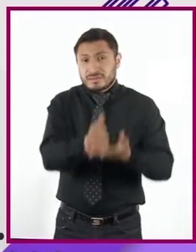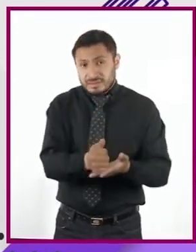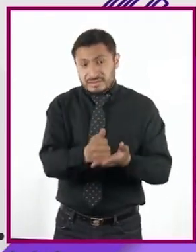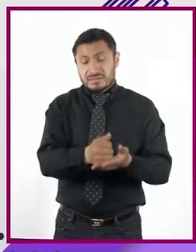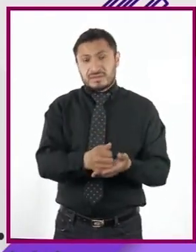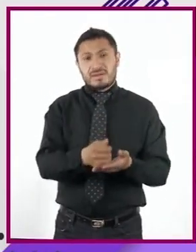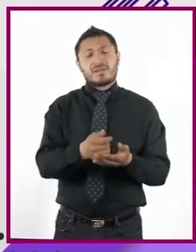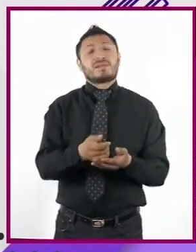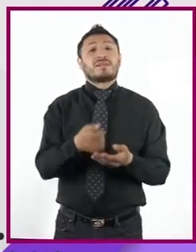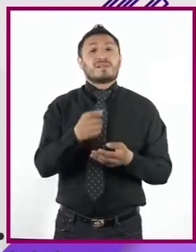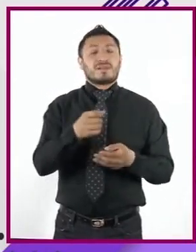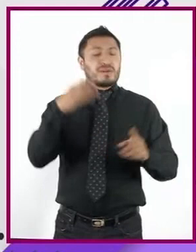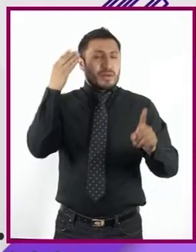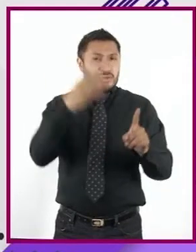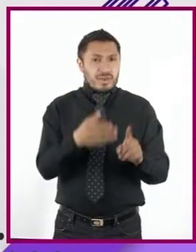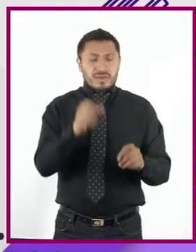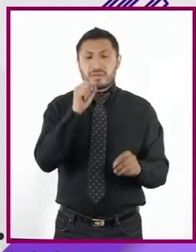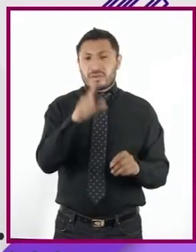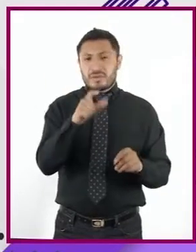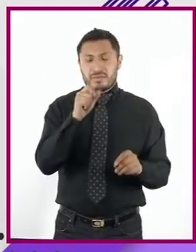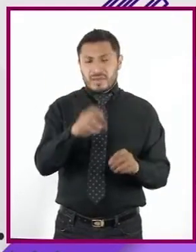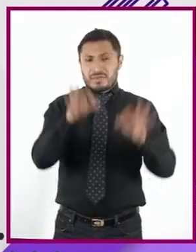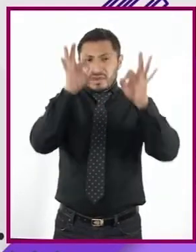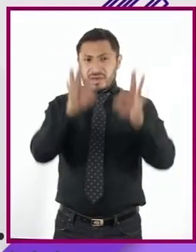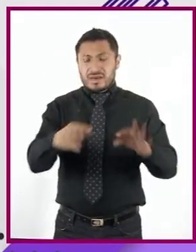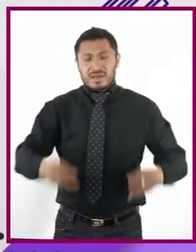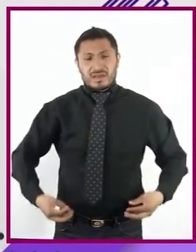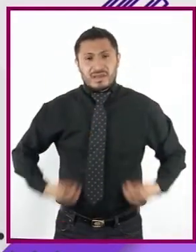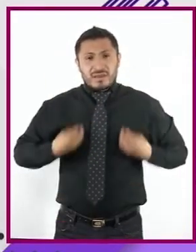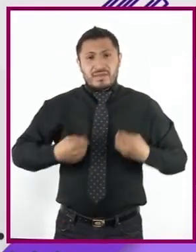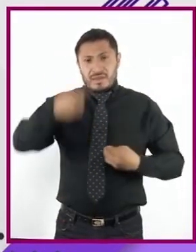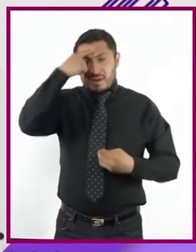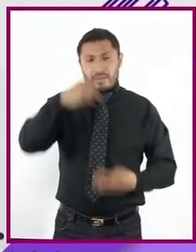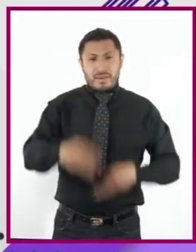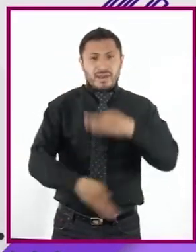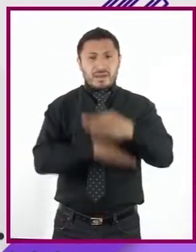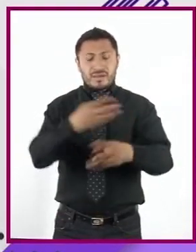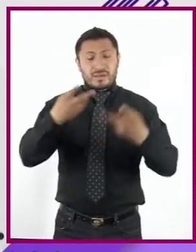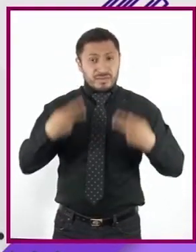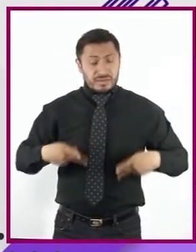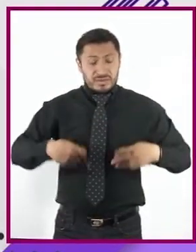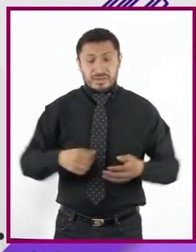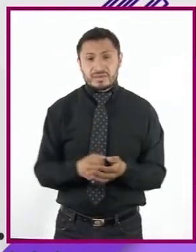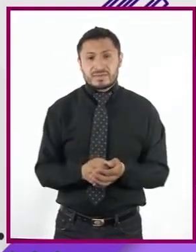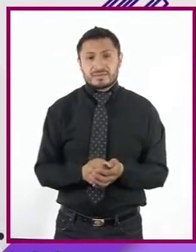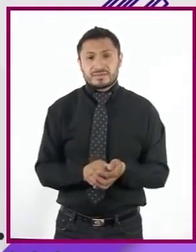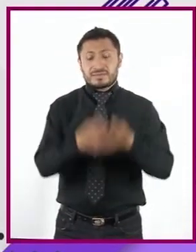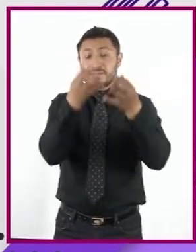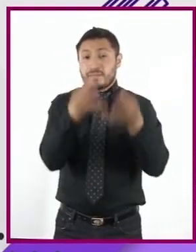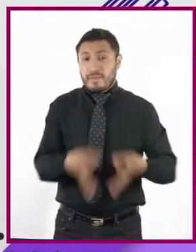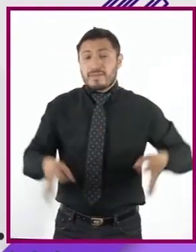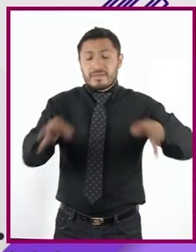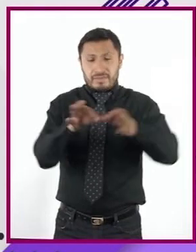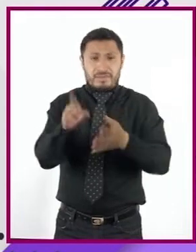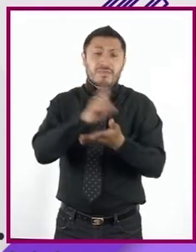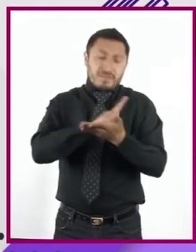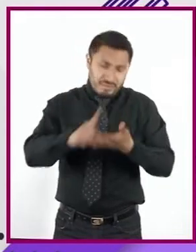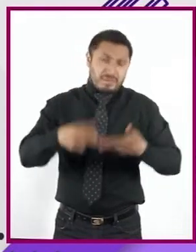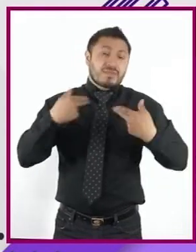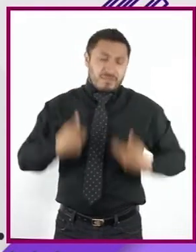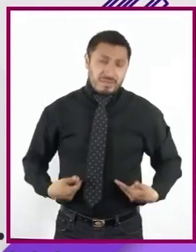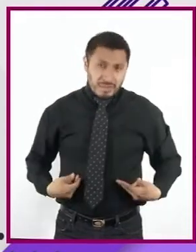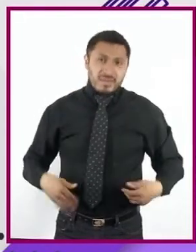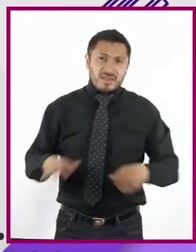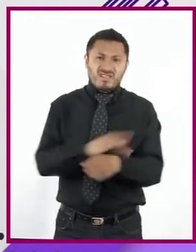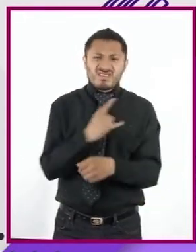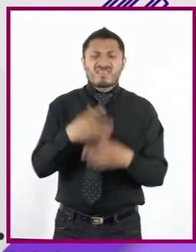mismas condiciones de vida para todas y todos. Hay que destacar la importancia de los derechos humanos, ya